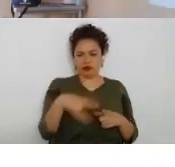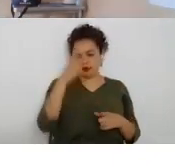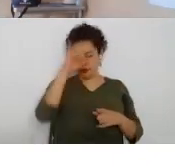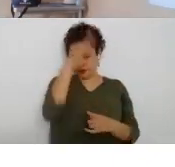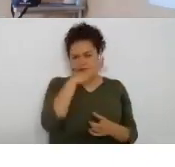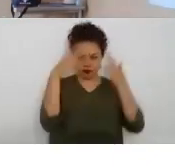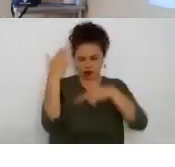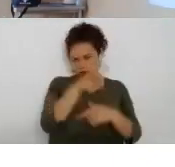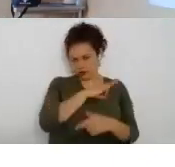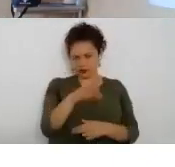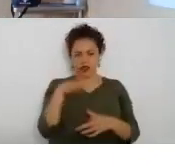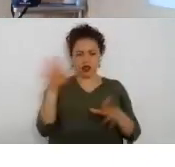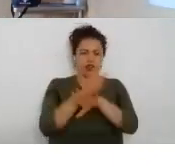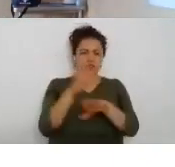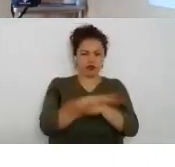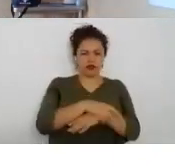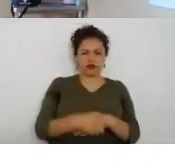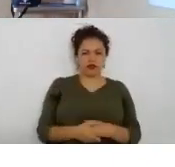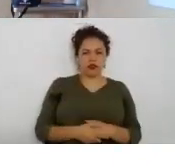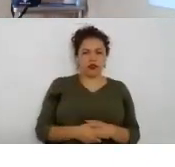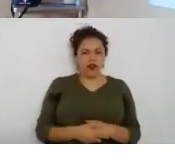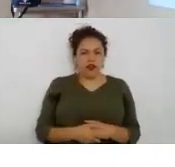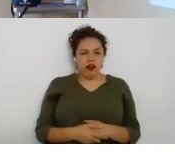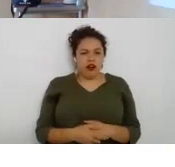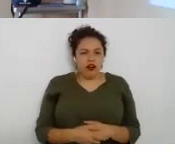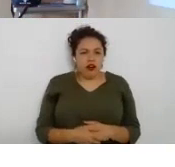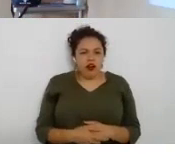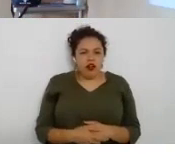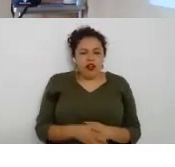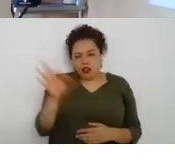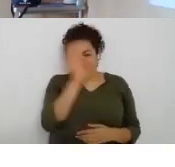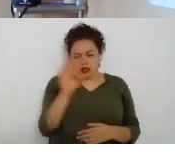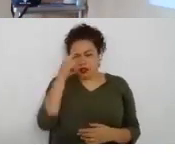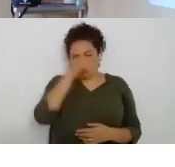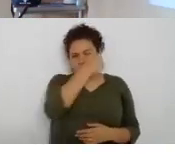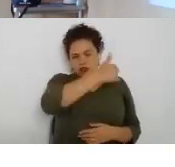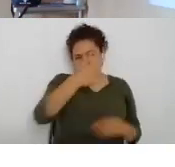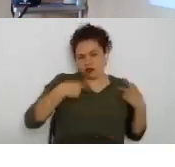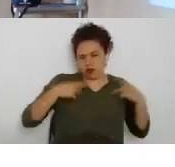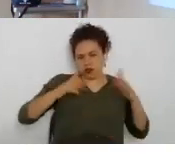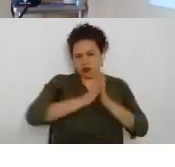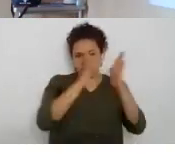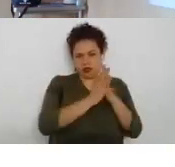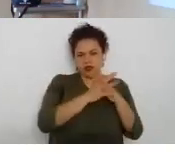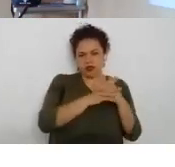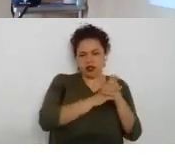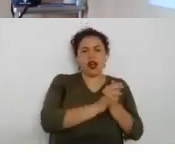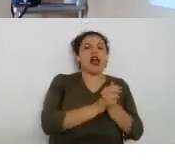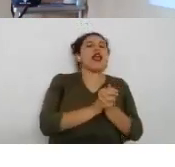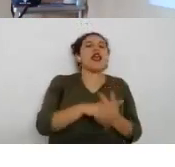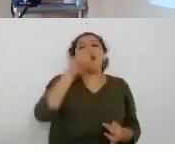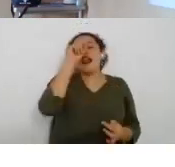cambiando va a ser la proporción del porcentaje que le vamos a dar a cada parte del cuerpo y